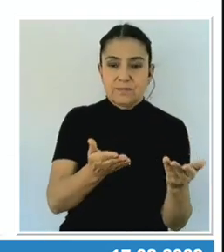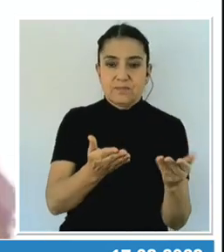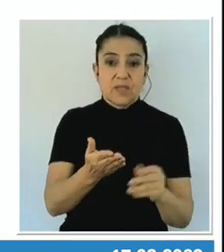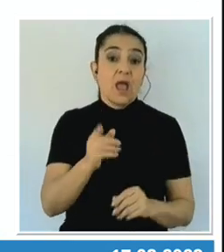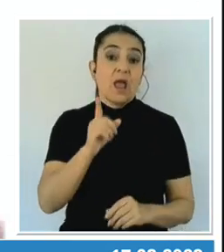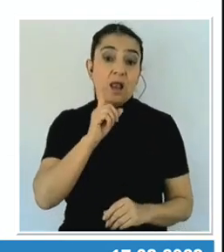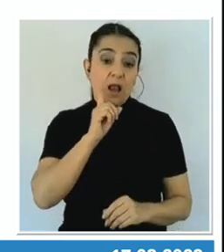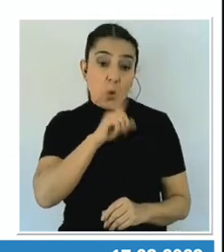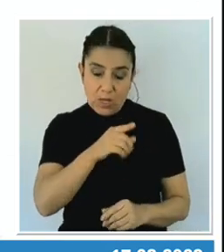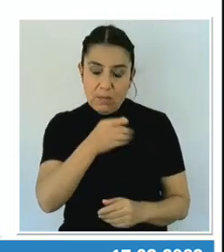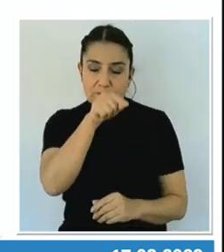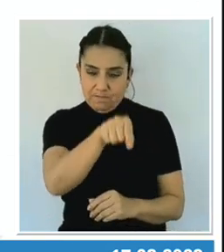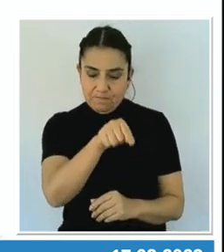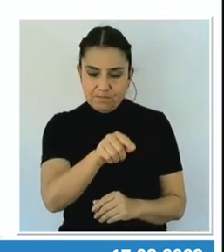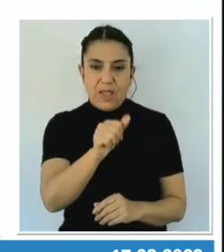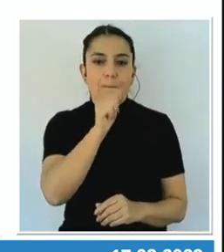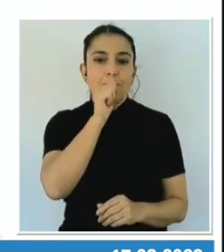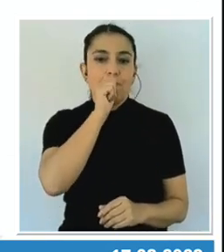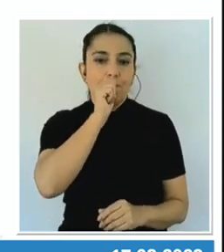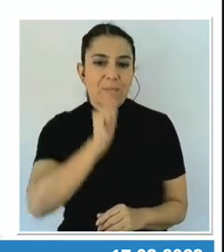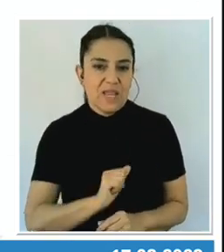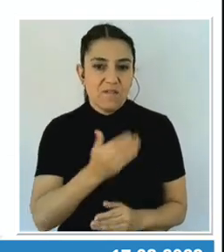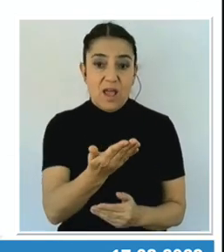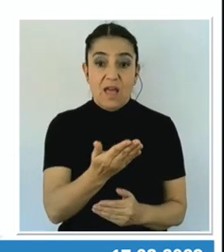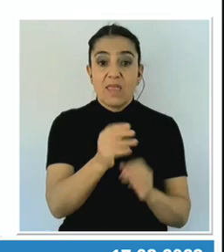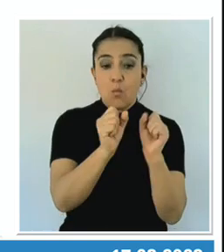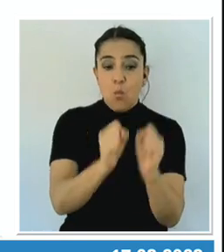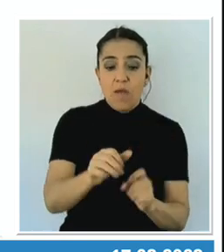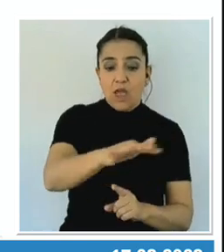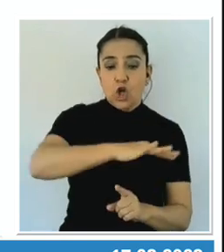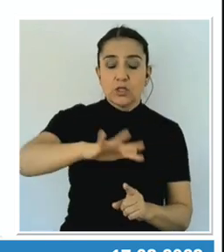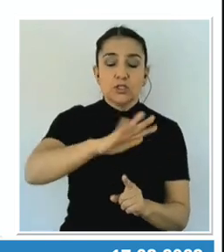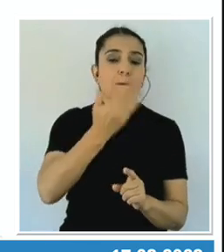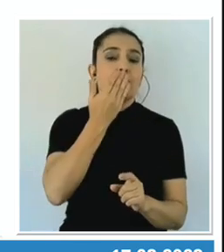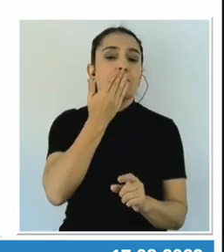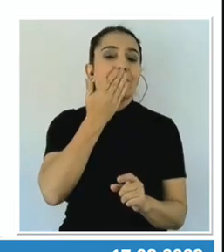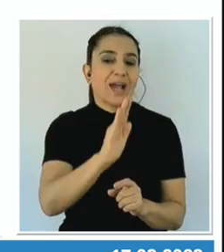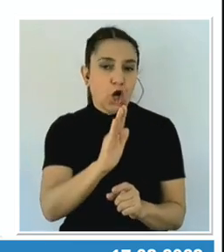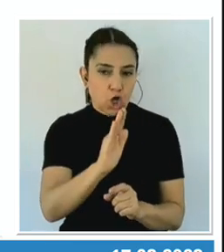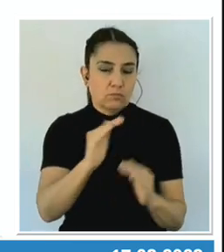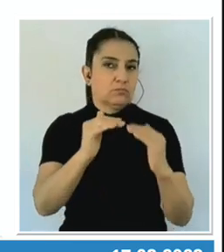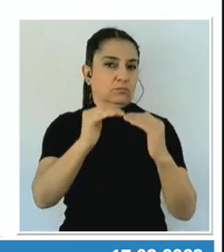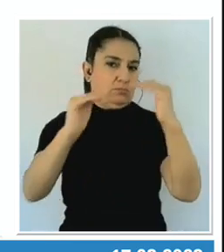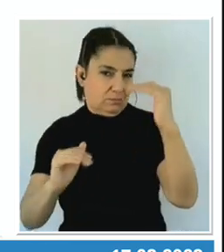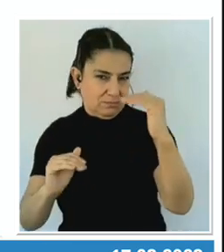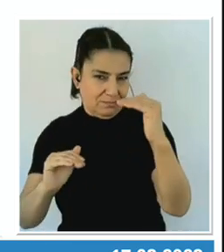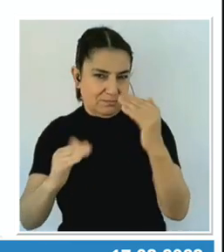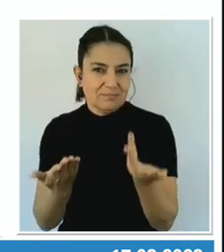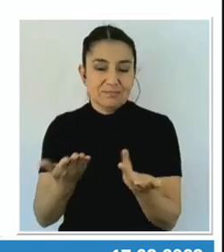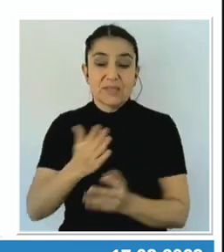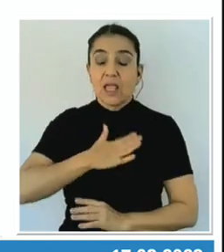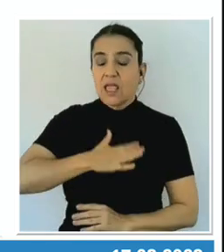privada, puede entonces ver su posición mejorada, ¿no? Lo que quiero sostener, y aquí lo resumo, es